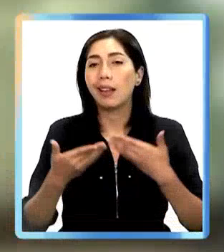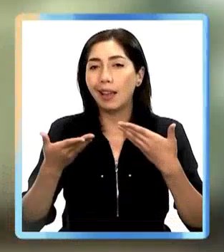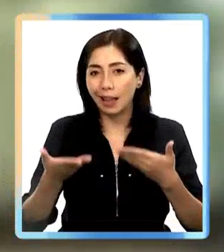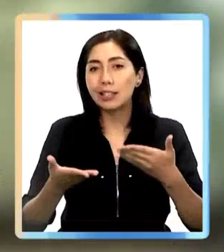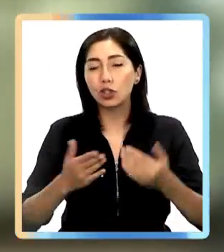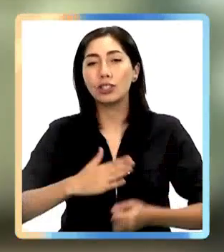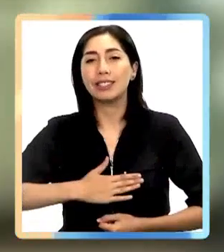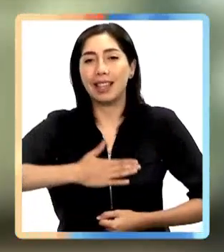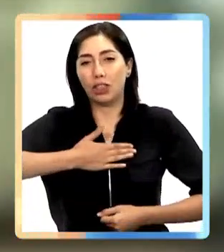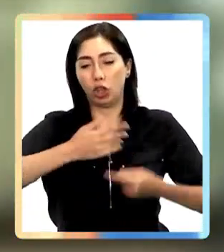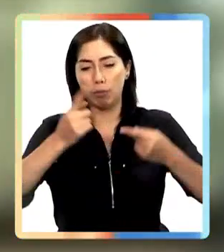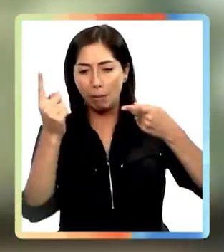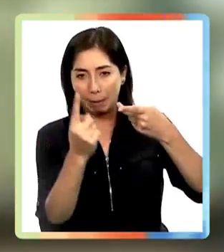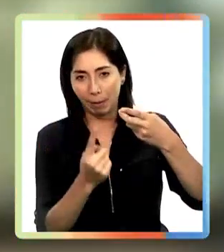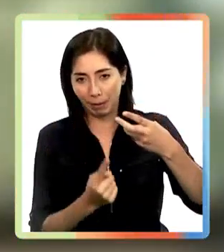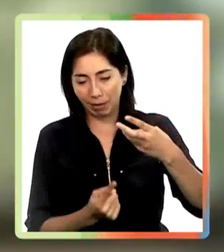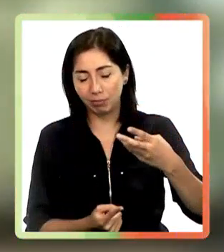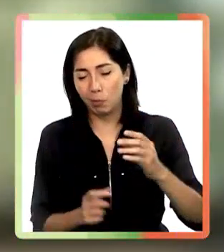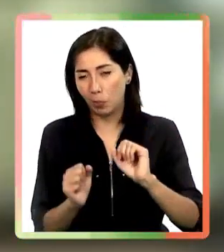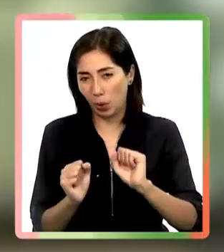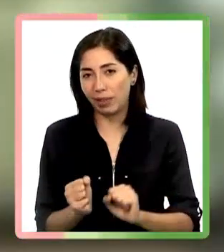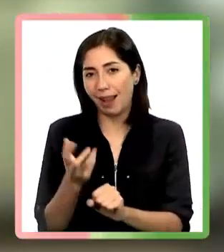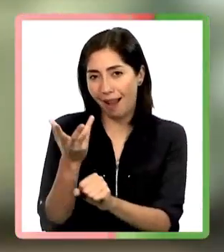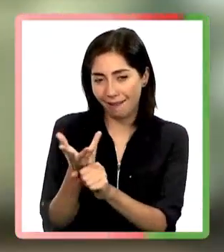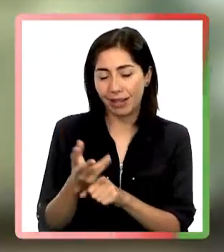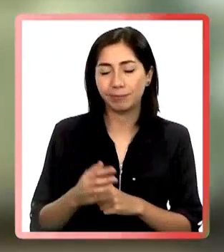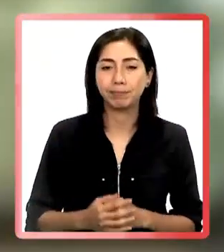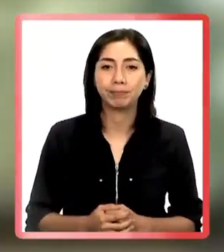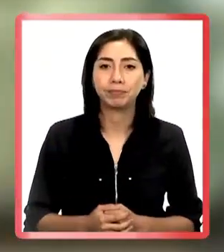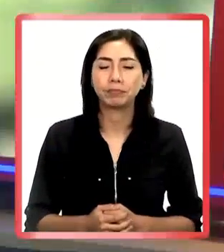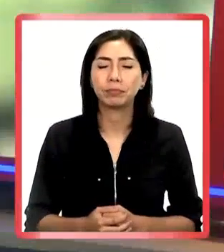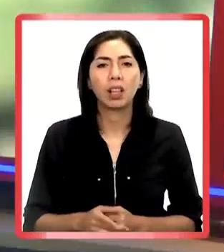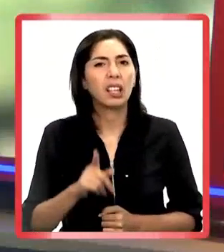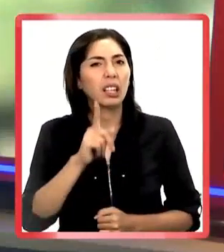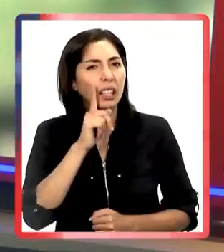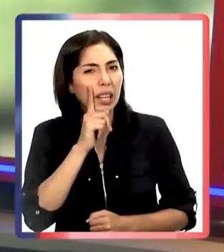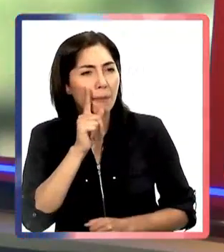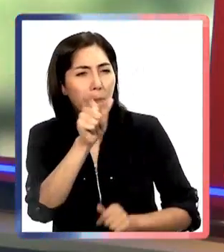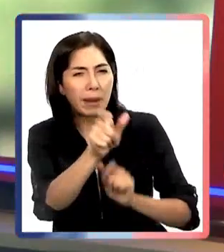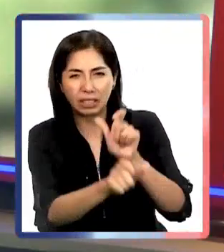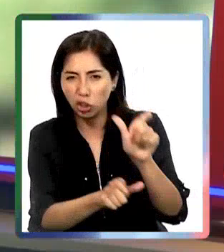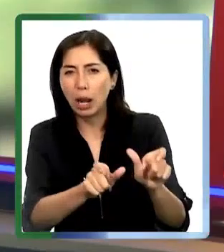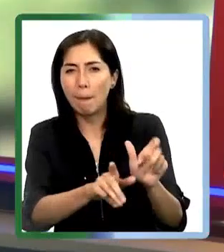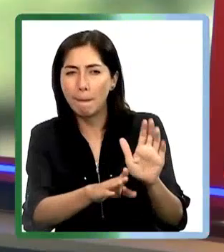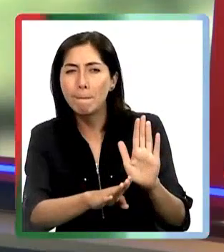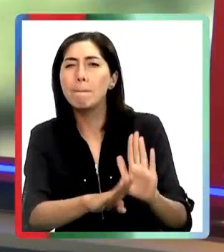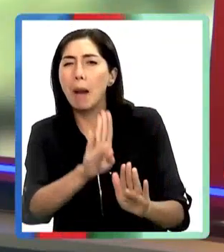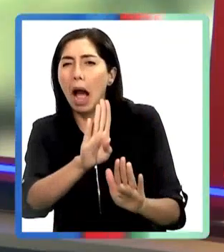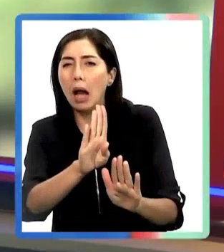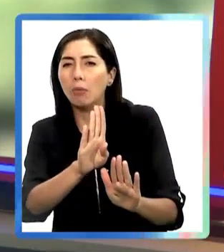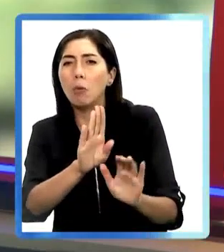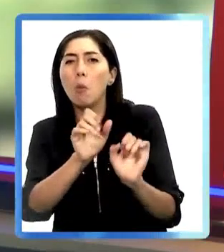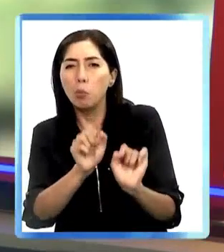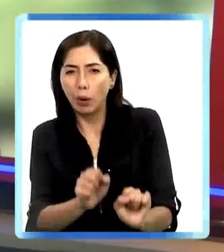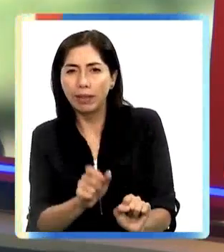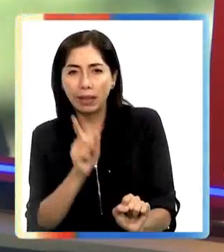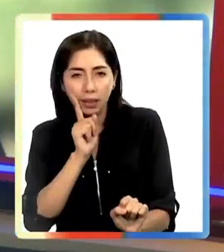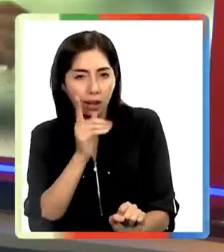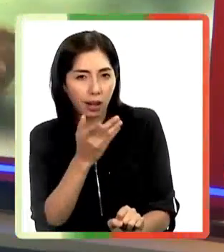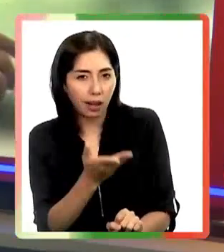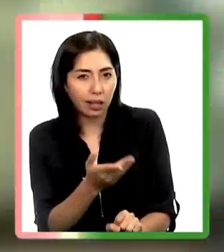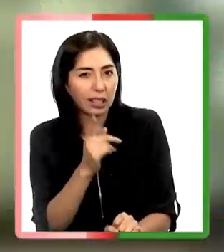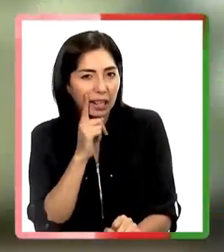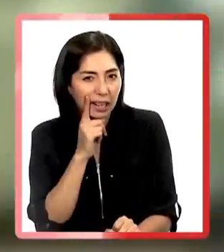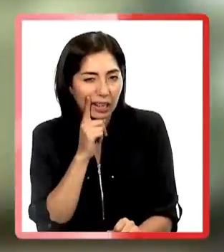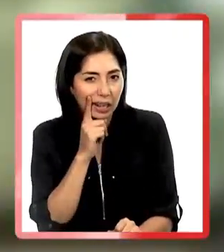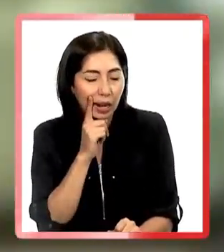son lo más frecuente que se puede encontrar. ¿Quiénes son más propensos a tener un episodio de esta